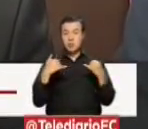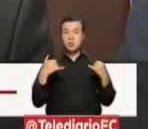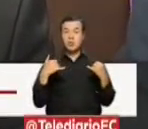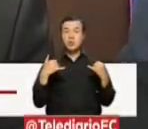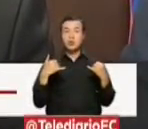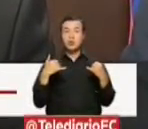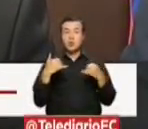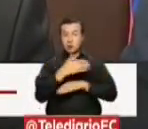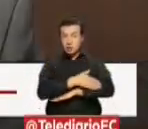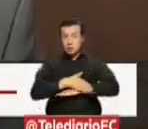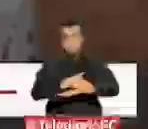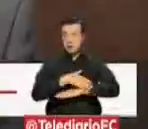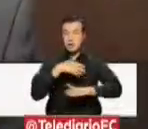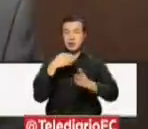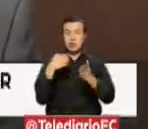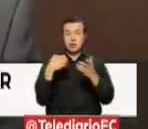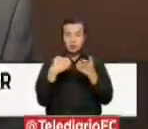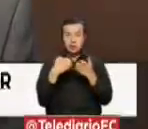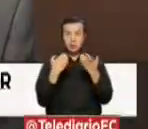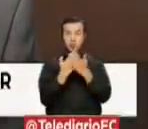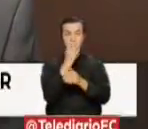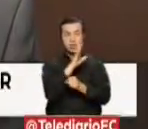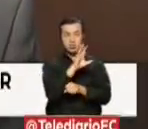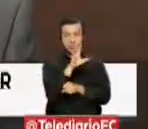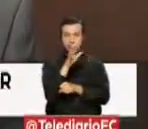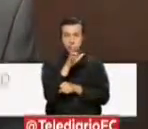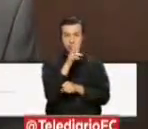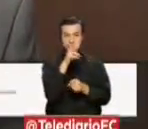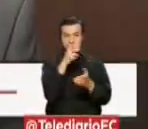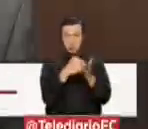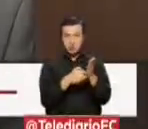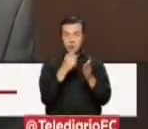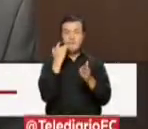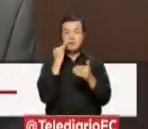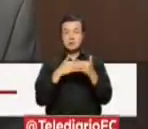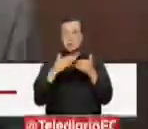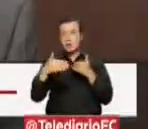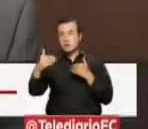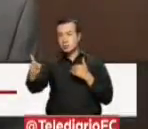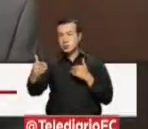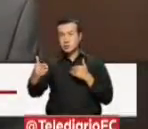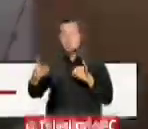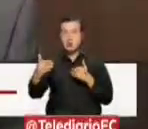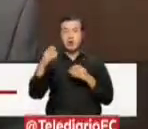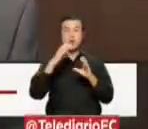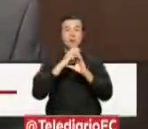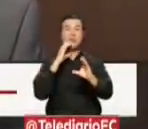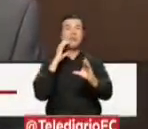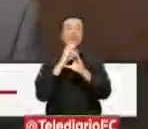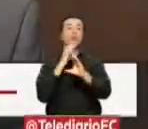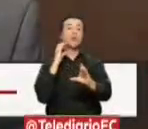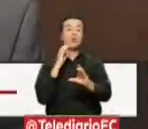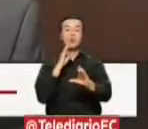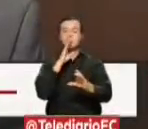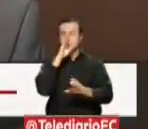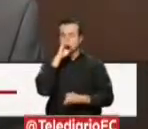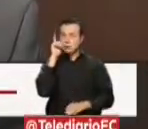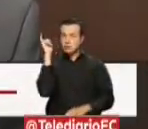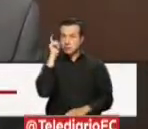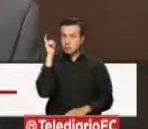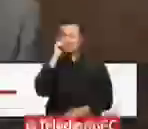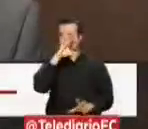los equipos implementados. La disposición es que después de ese plazo, ninguna unidad saldrá si no